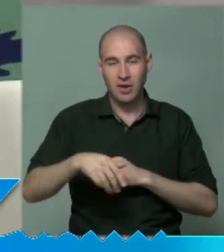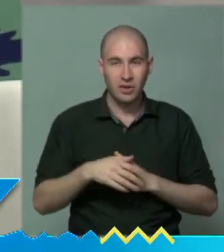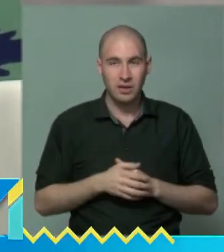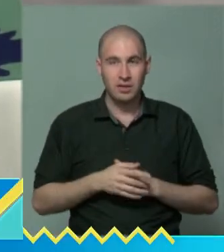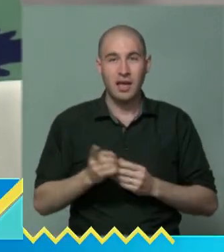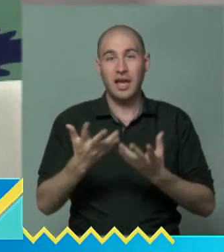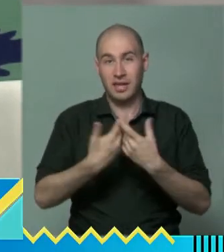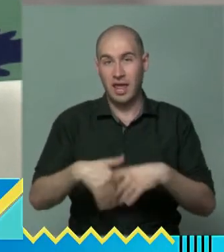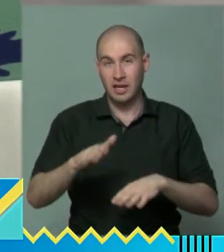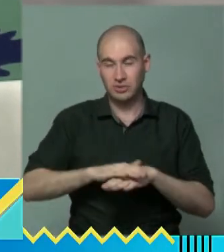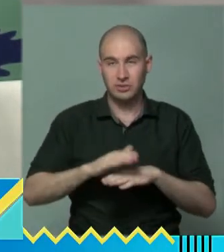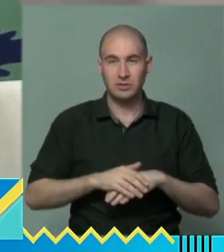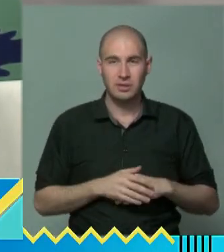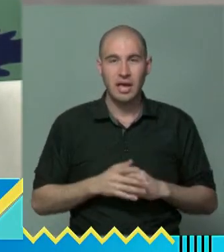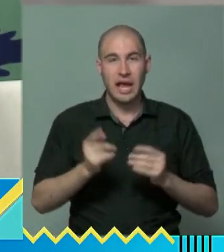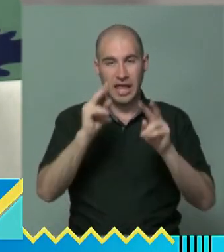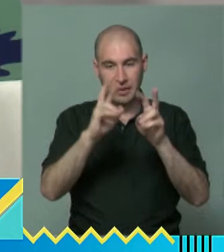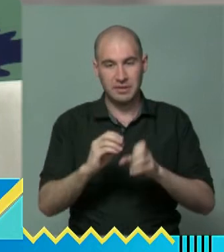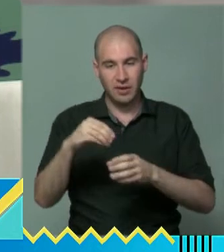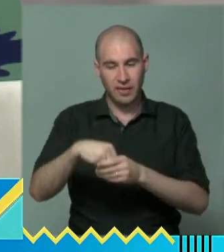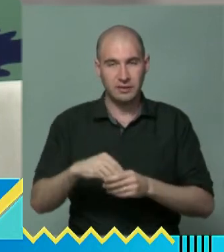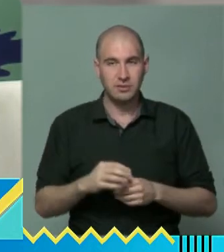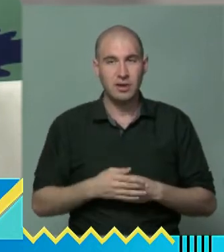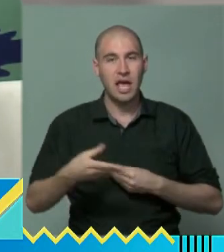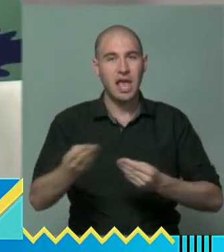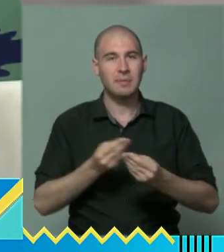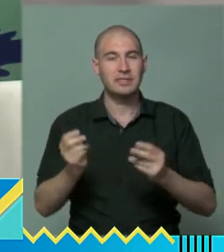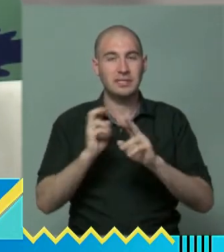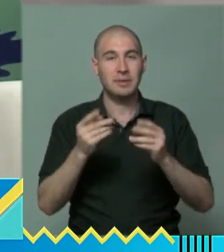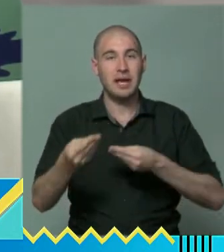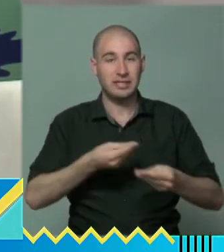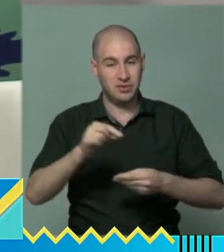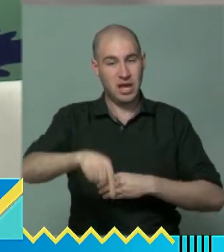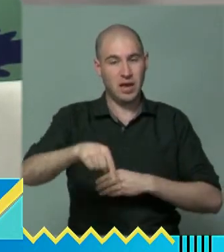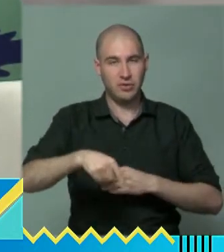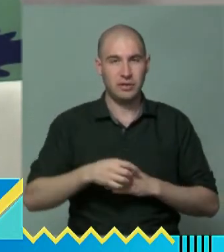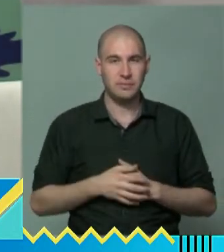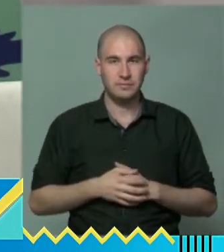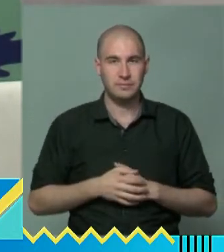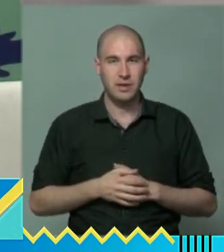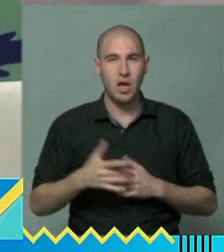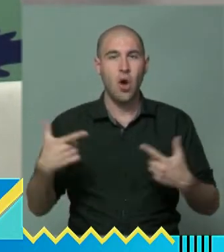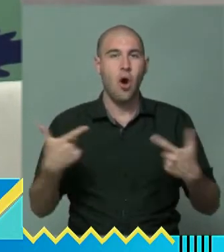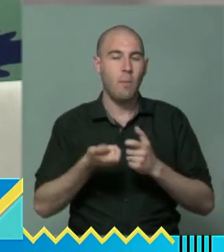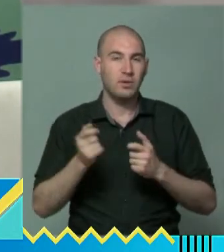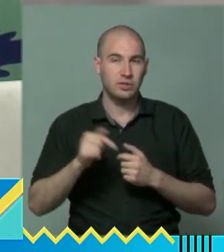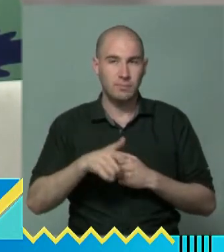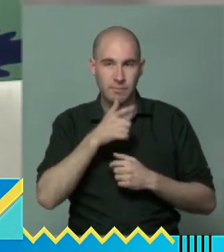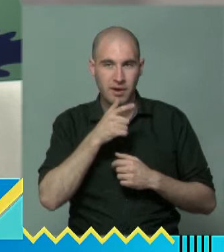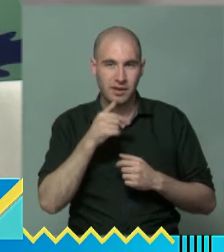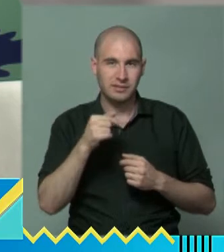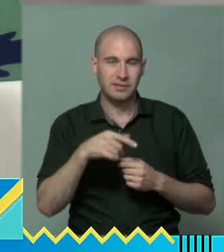están involucradas, al menos en la investigación, empresas relacionadas con la gestión actual. Entonces, para la oposición es dulce de